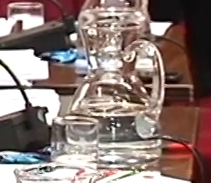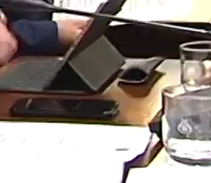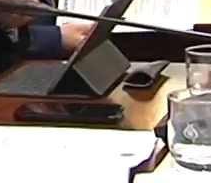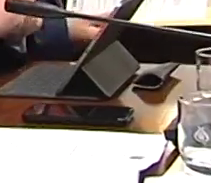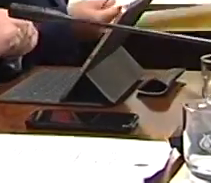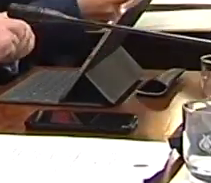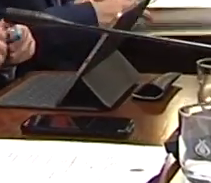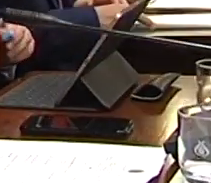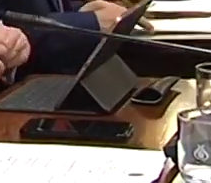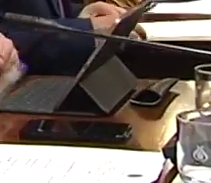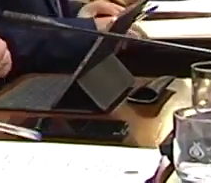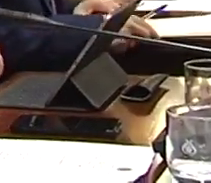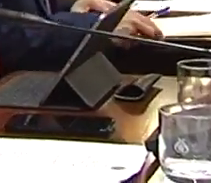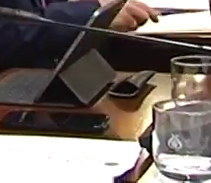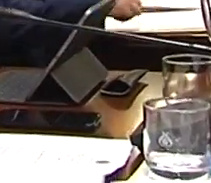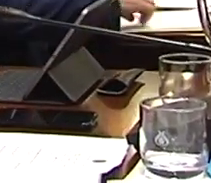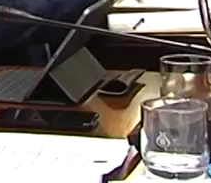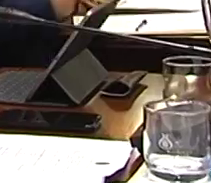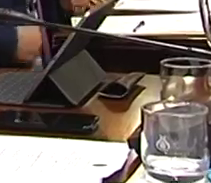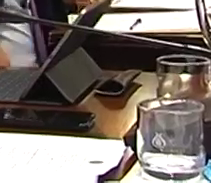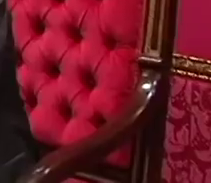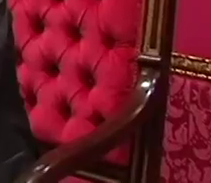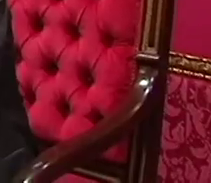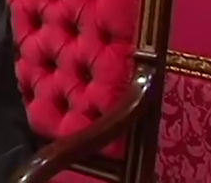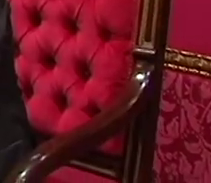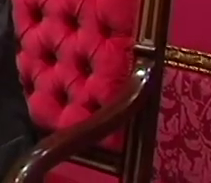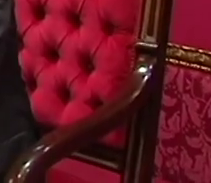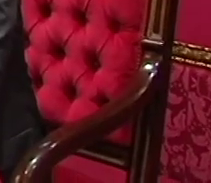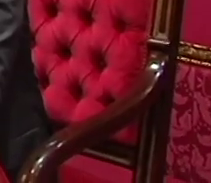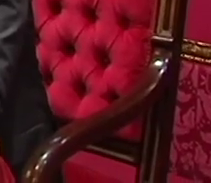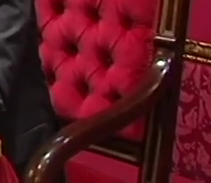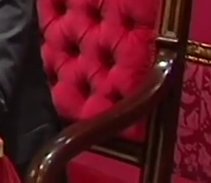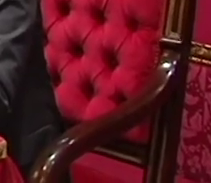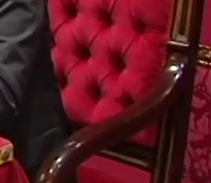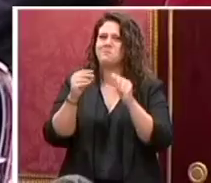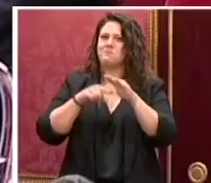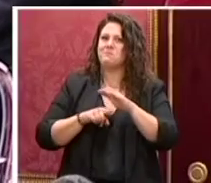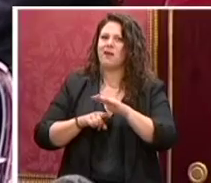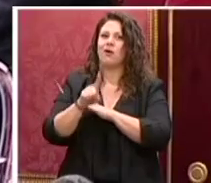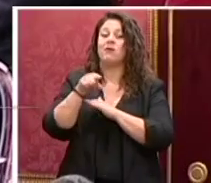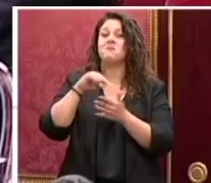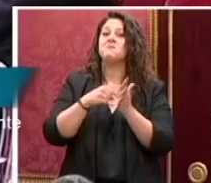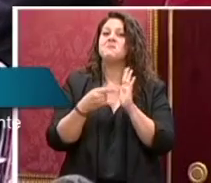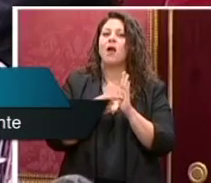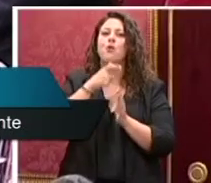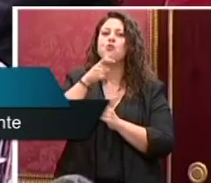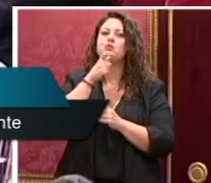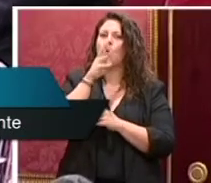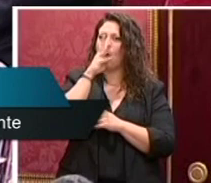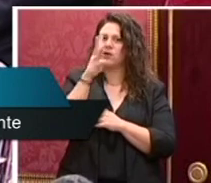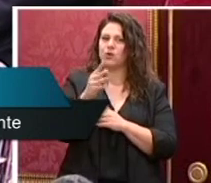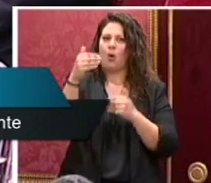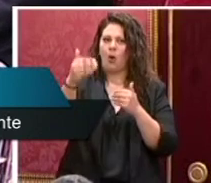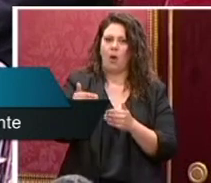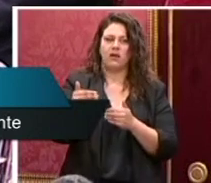el plan de innovación al que Vito Episcopo ha marcado en las principales líneas estratégicas. Este plan estratégico tiene una temporalidad de 4 años. Desarrolla sus